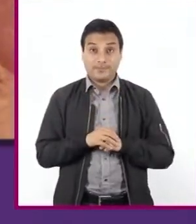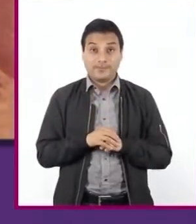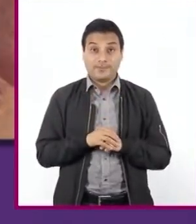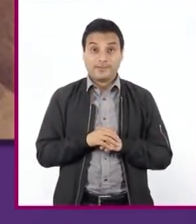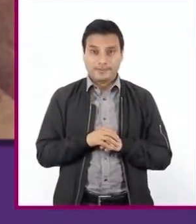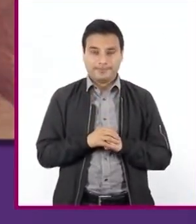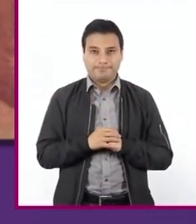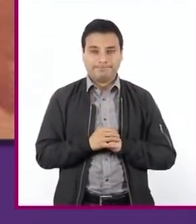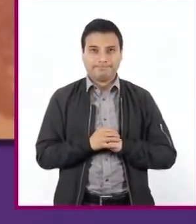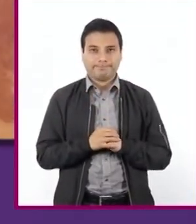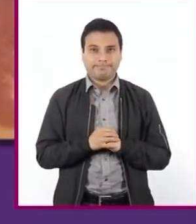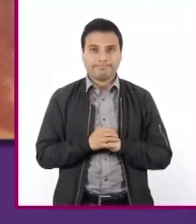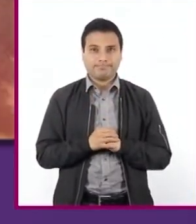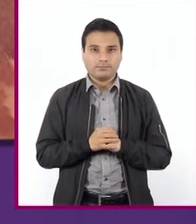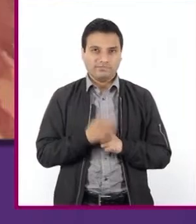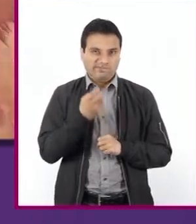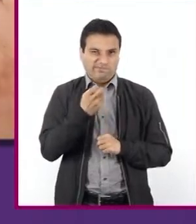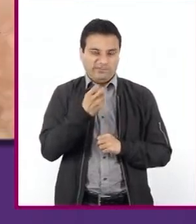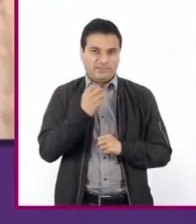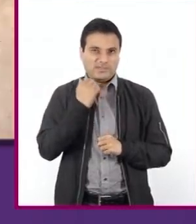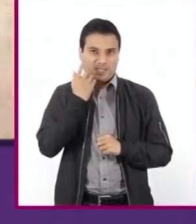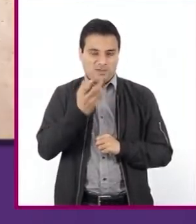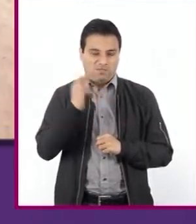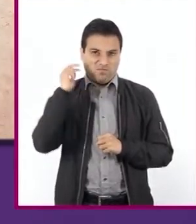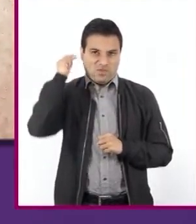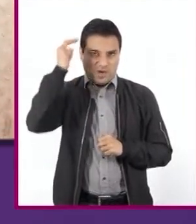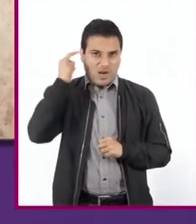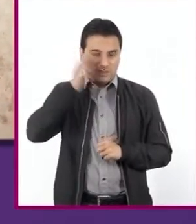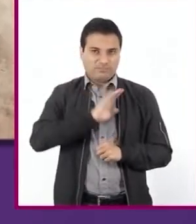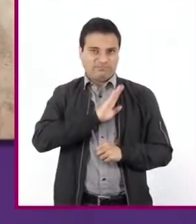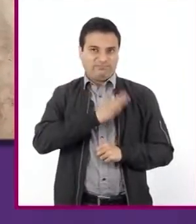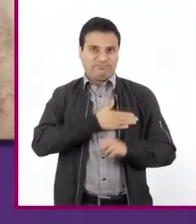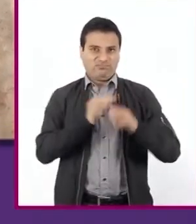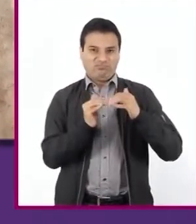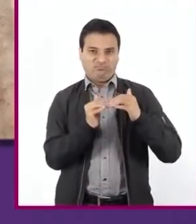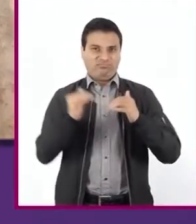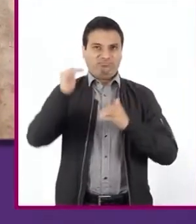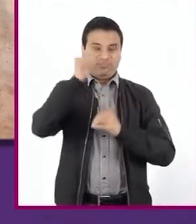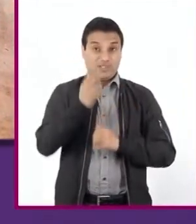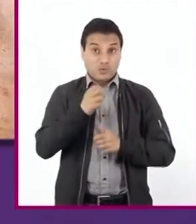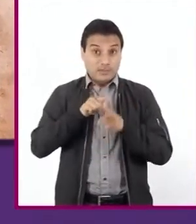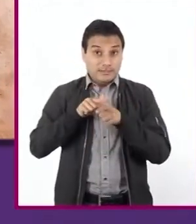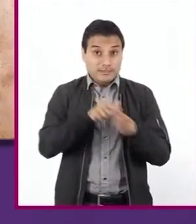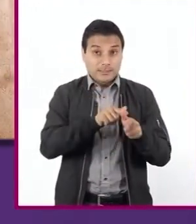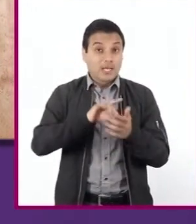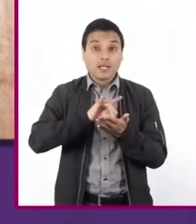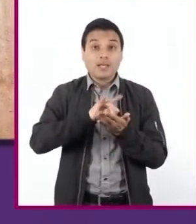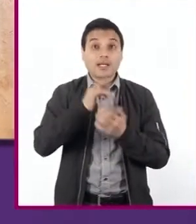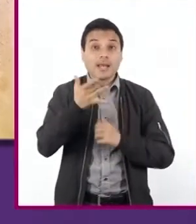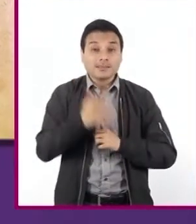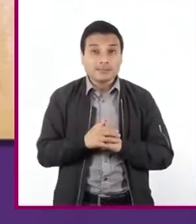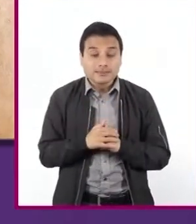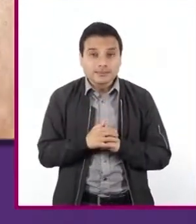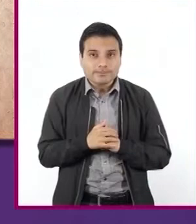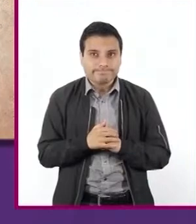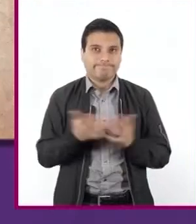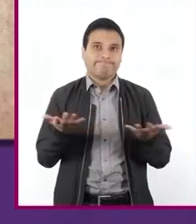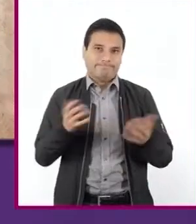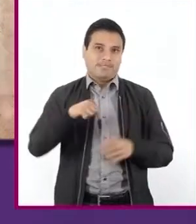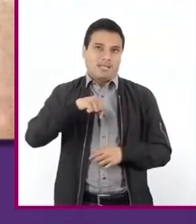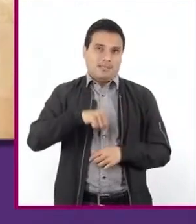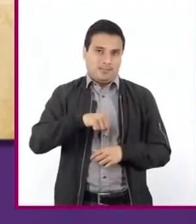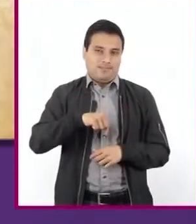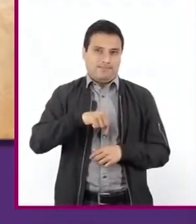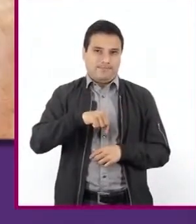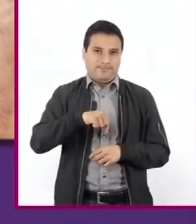esa presencia y esa hegemonía en Europa, en gran medida es factible gracias a las remesas que están llegando